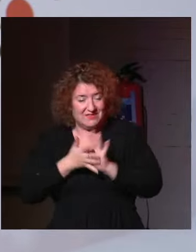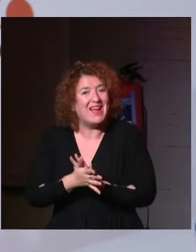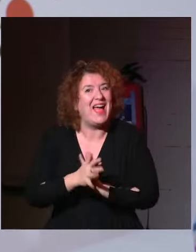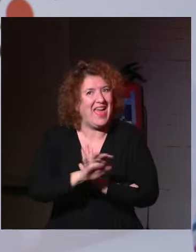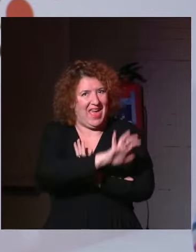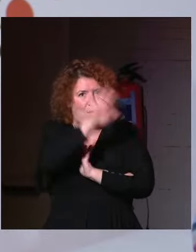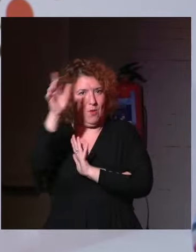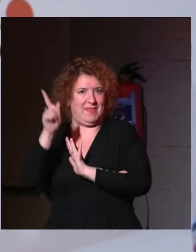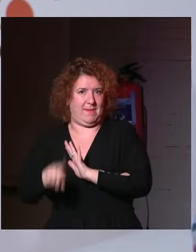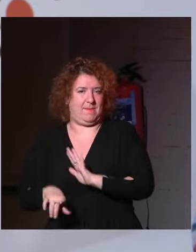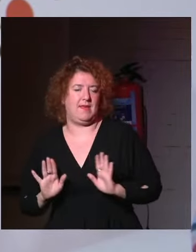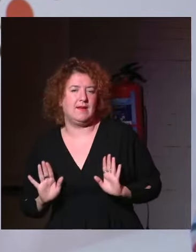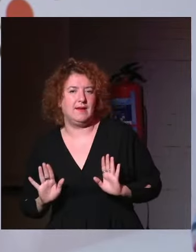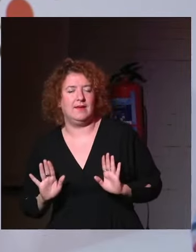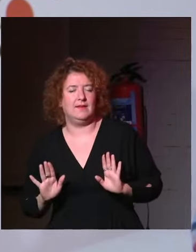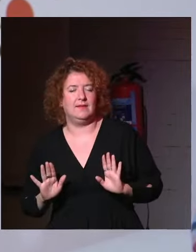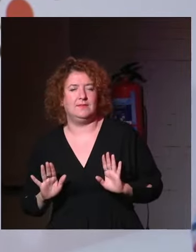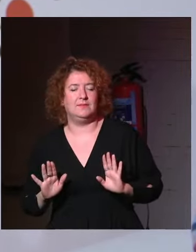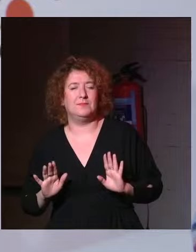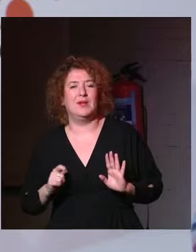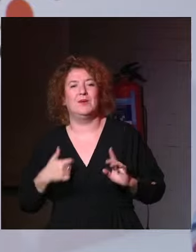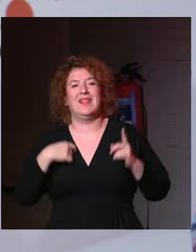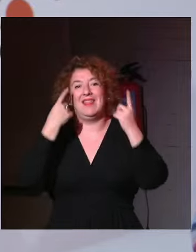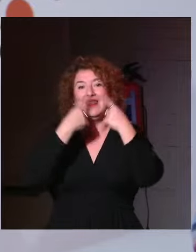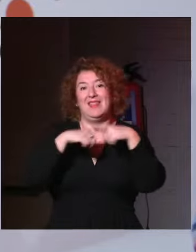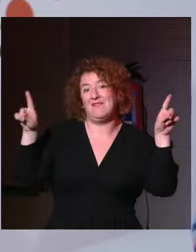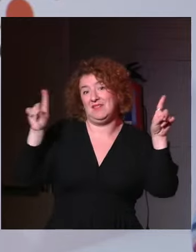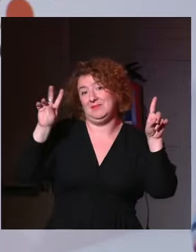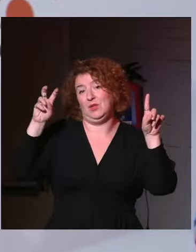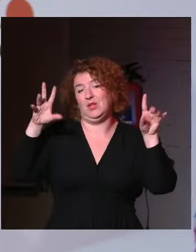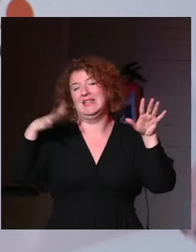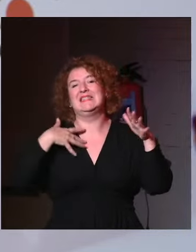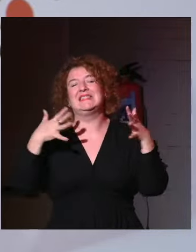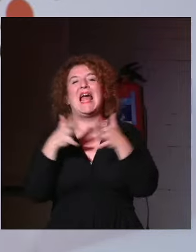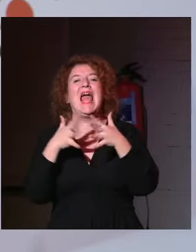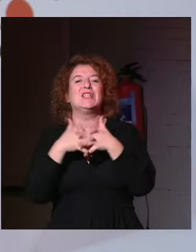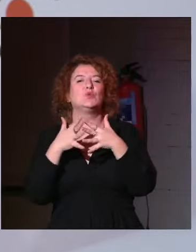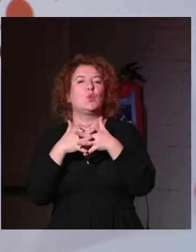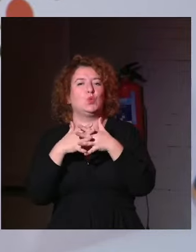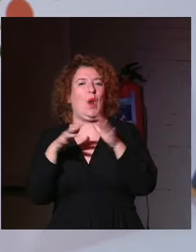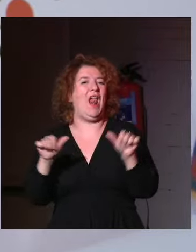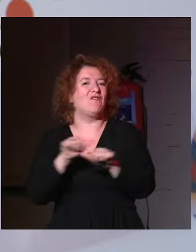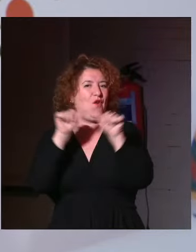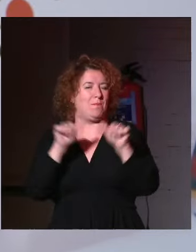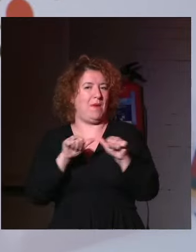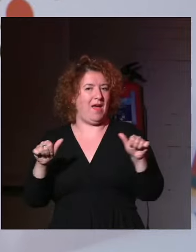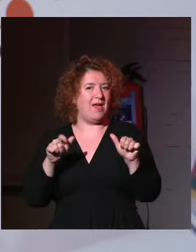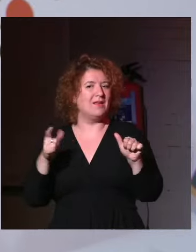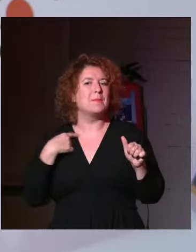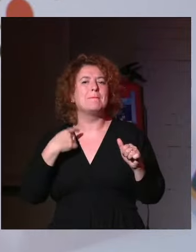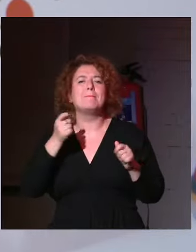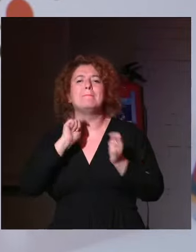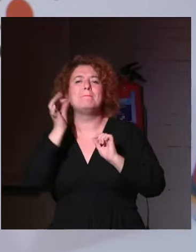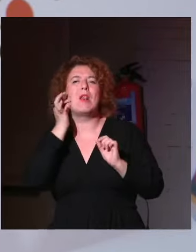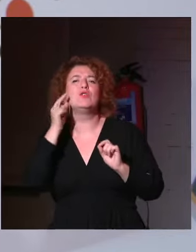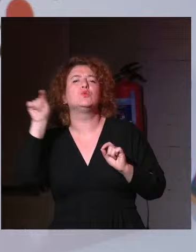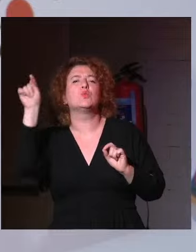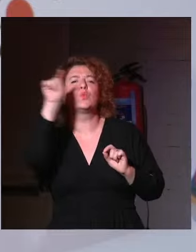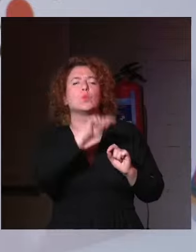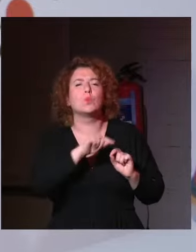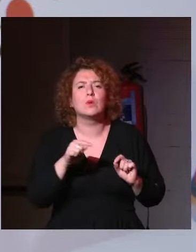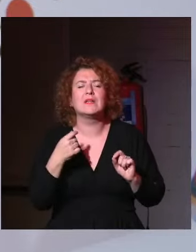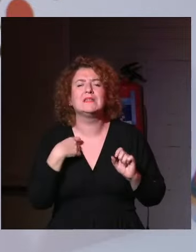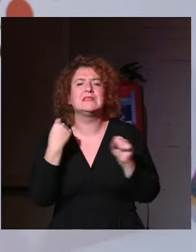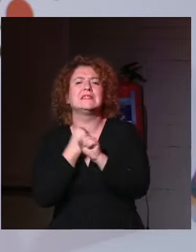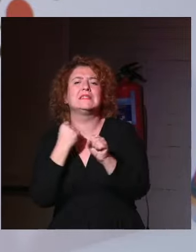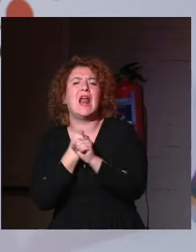Europa yo creo que la diferencia hablando de colonialismo es estructural de Cuántas periodistas quedan de cuán establece el trabajo de de cuánto se